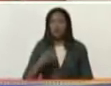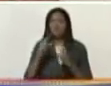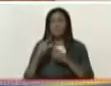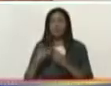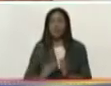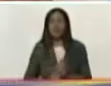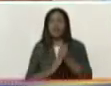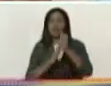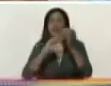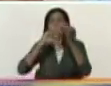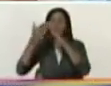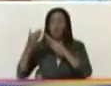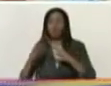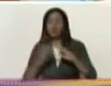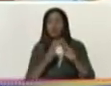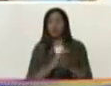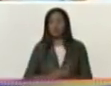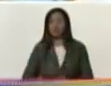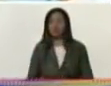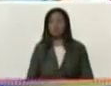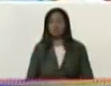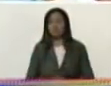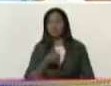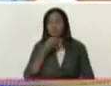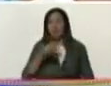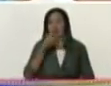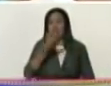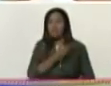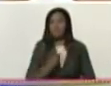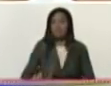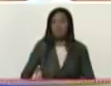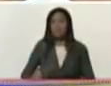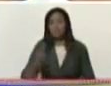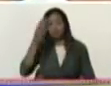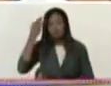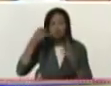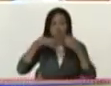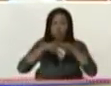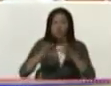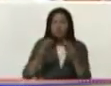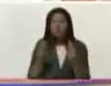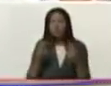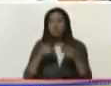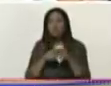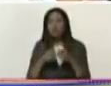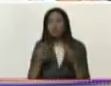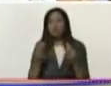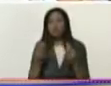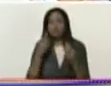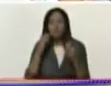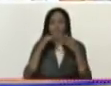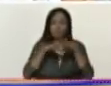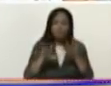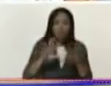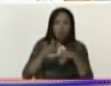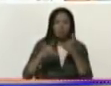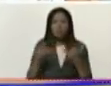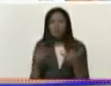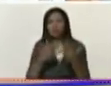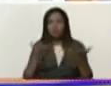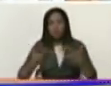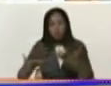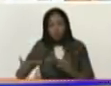jefa de comunidad. Bueno, buenas tardes, presidente. Dios le bendiga mucho. De verdad que es mucha la bendición que estamos